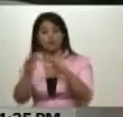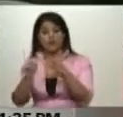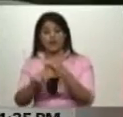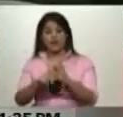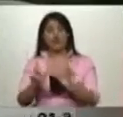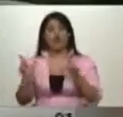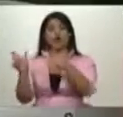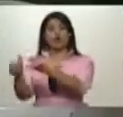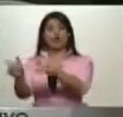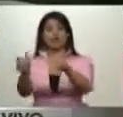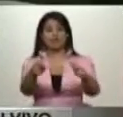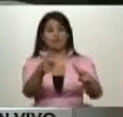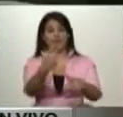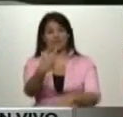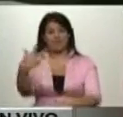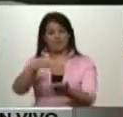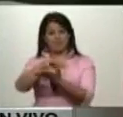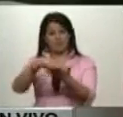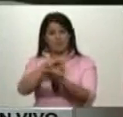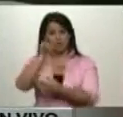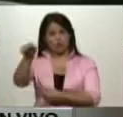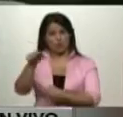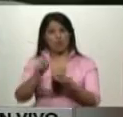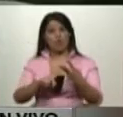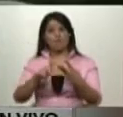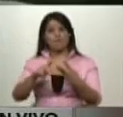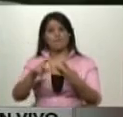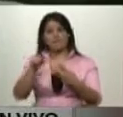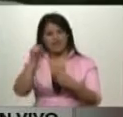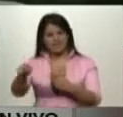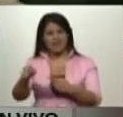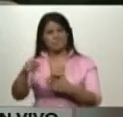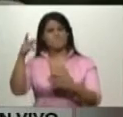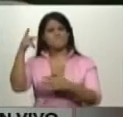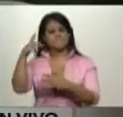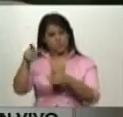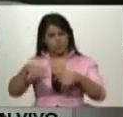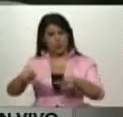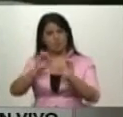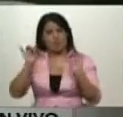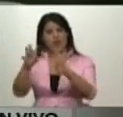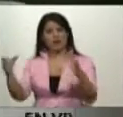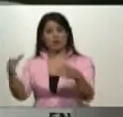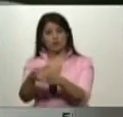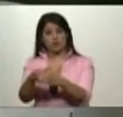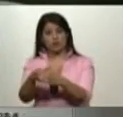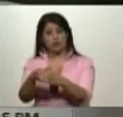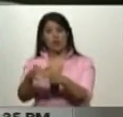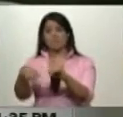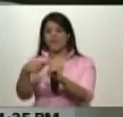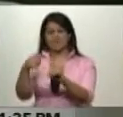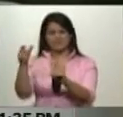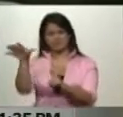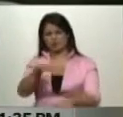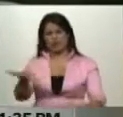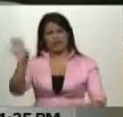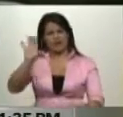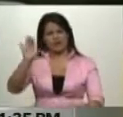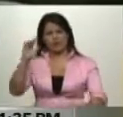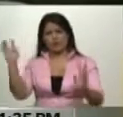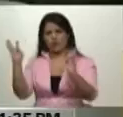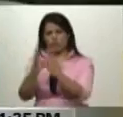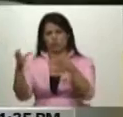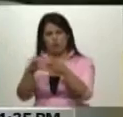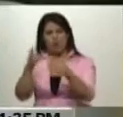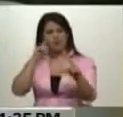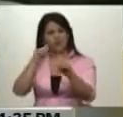colectivos de allí del 23 de enero, de la parroquia combativa de Caracas, y más allá del 23 de enero, bueno, para poder